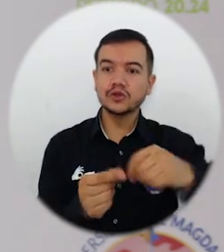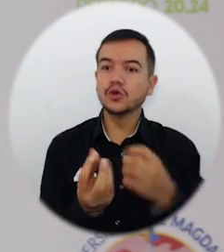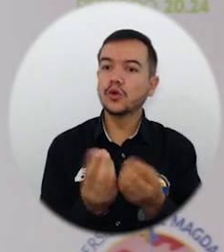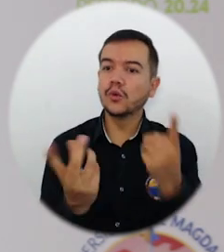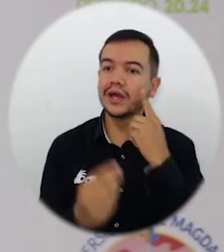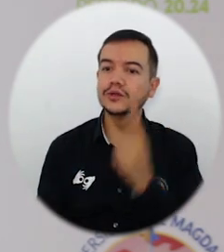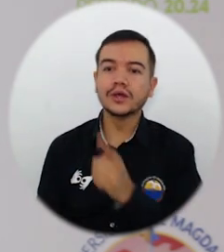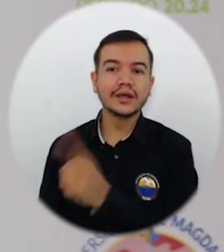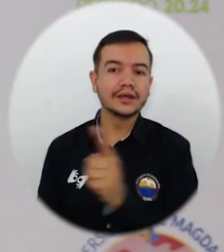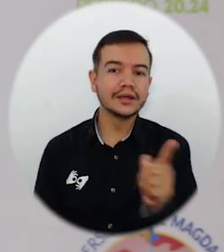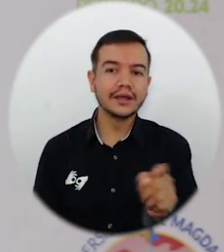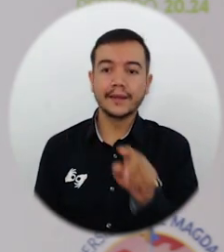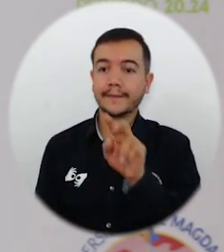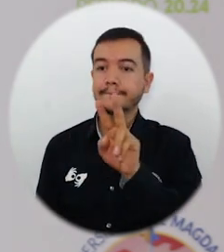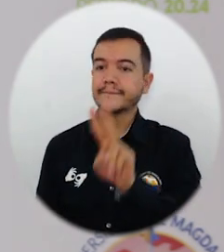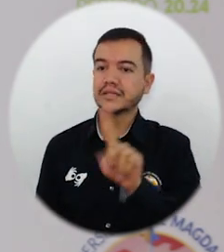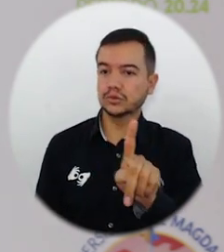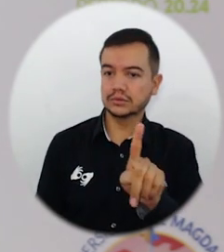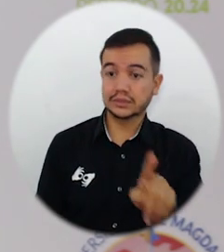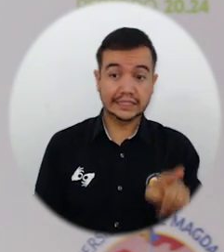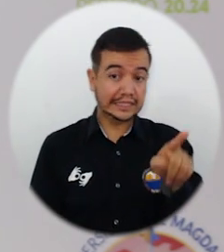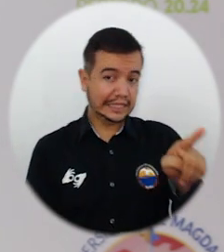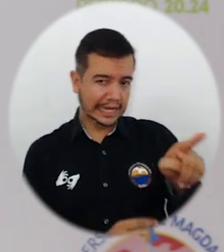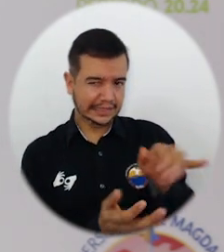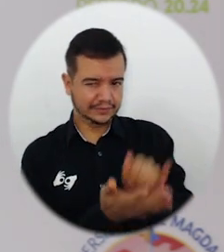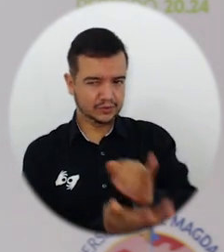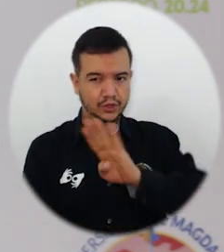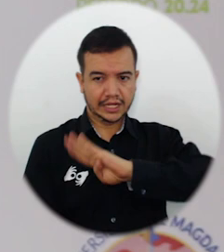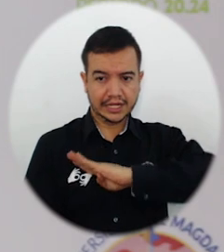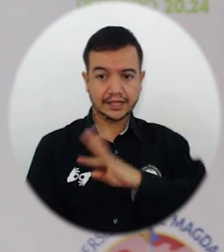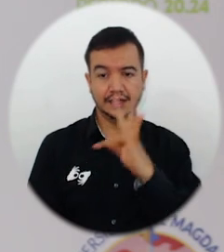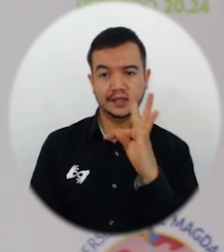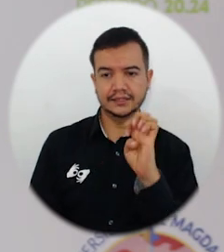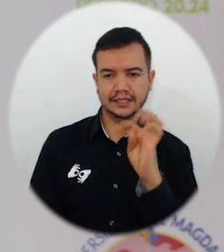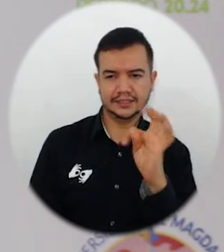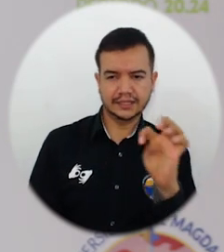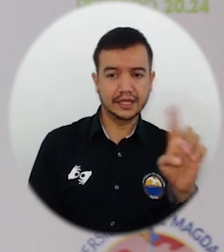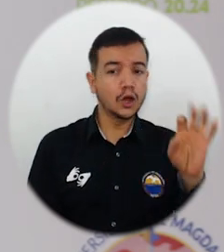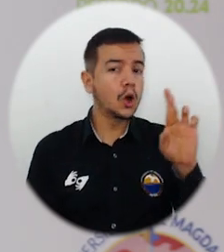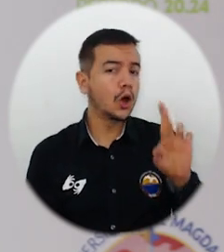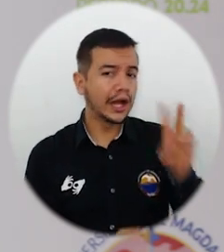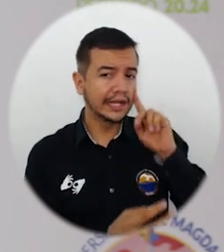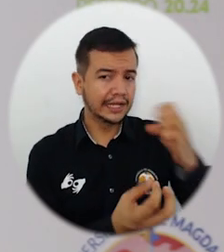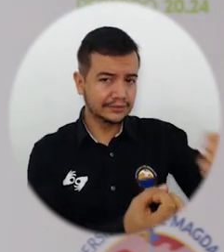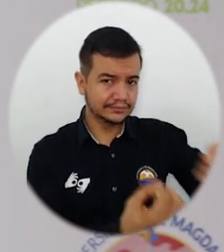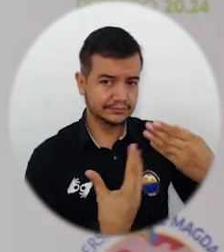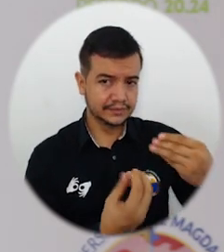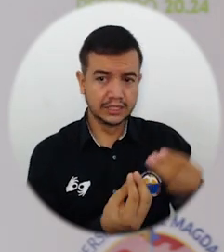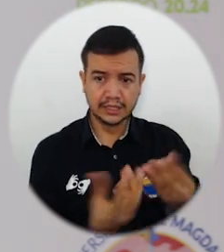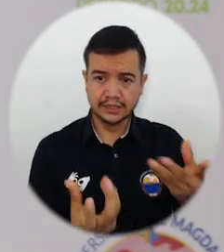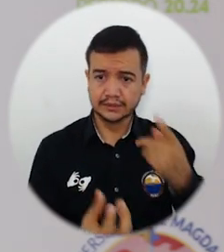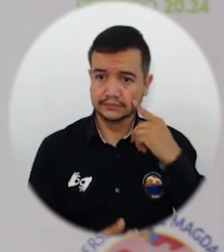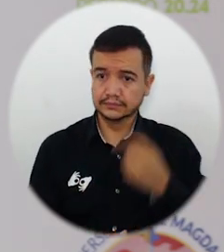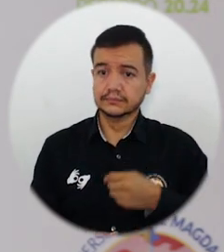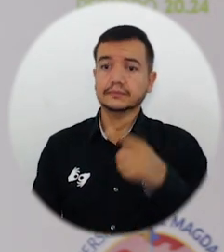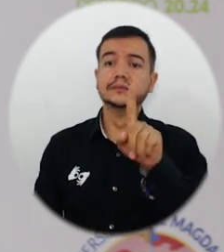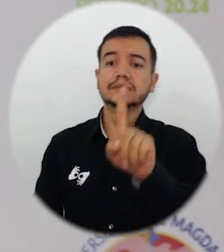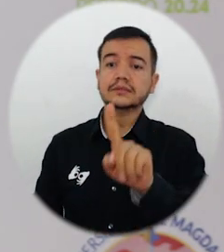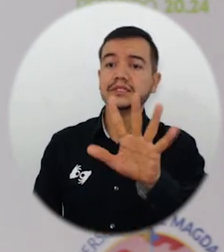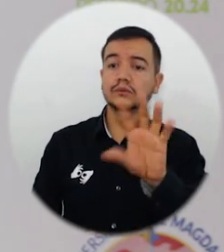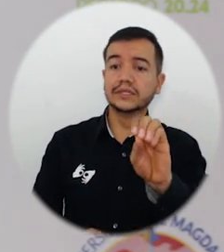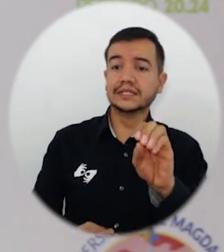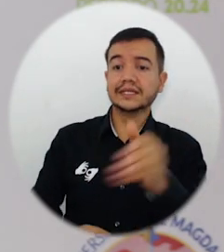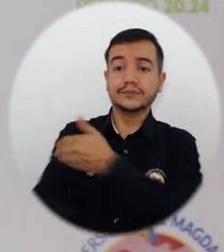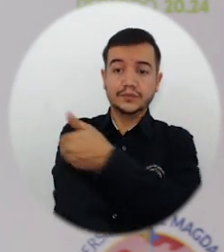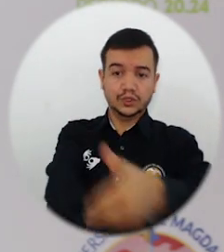estamos pendientes y a la espera, ojalá el alcalde Tete nos cumpla con ese compromiso que hizo de aportar los 150 millones de pesos, tenemos un